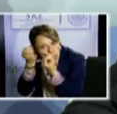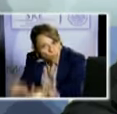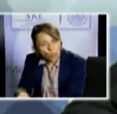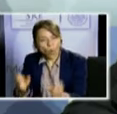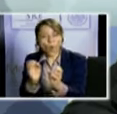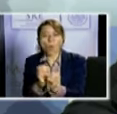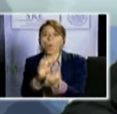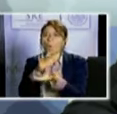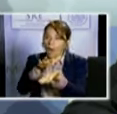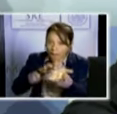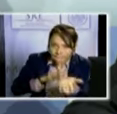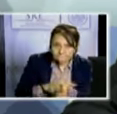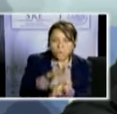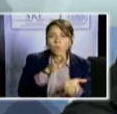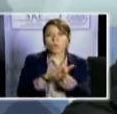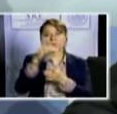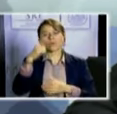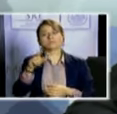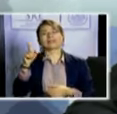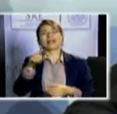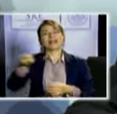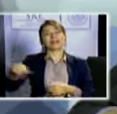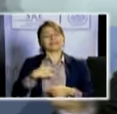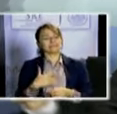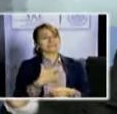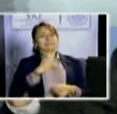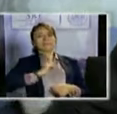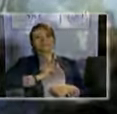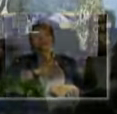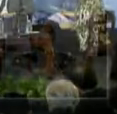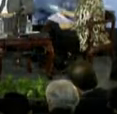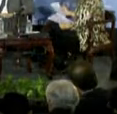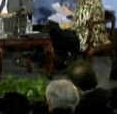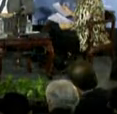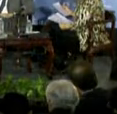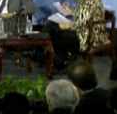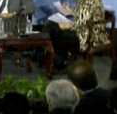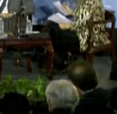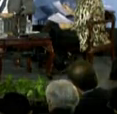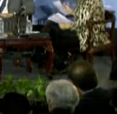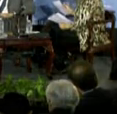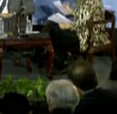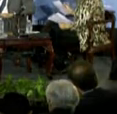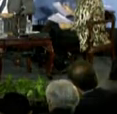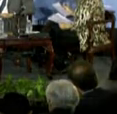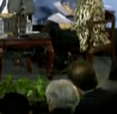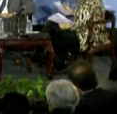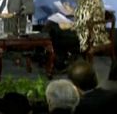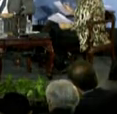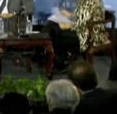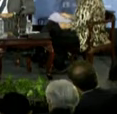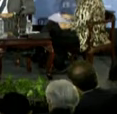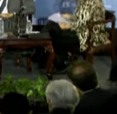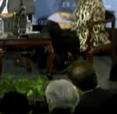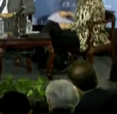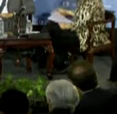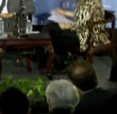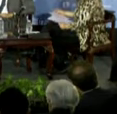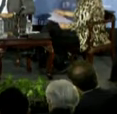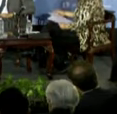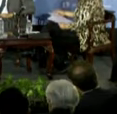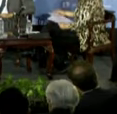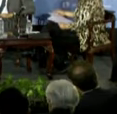hecho y ese es el objetivo principal de 2016. Gracias, embajador. Ana María, te quedó ni mandada a hacer